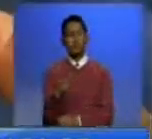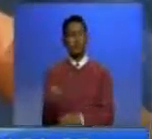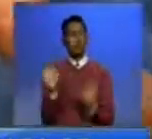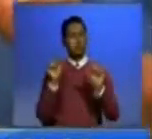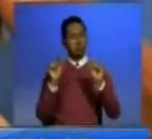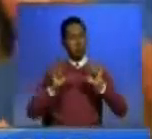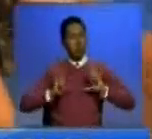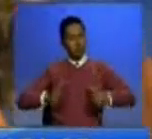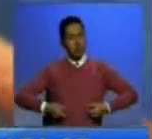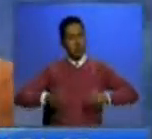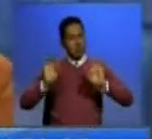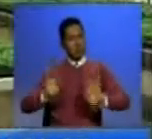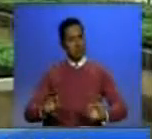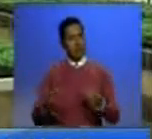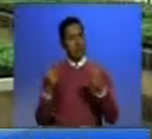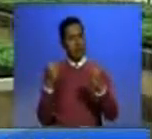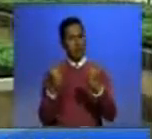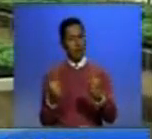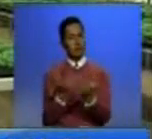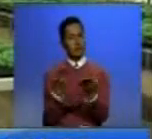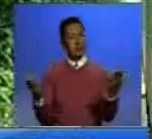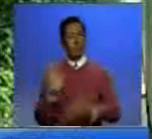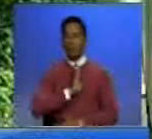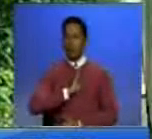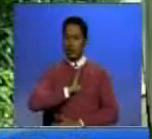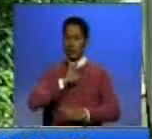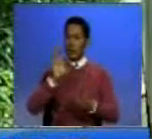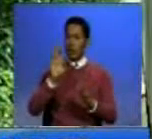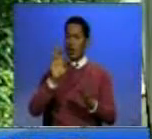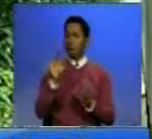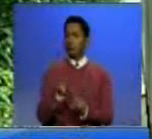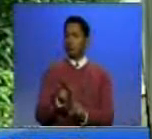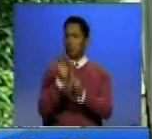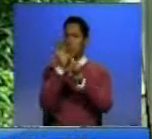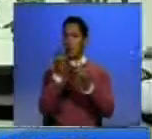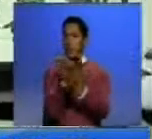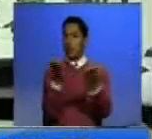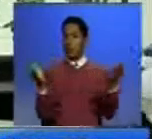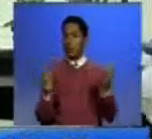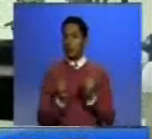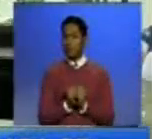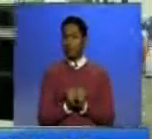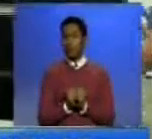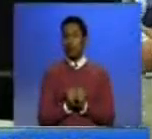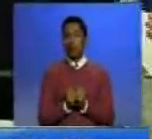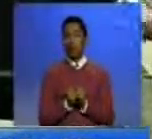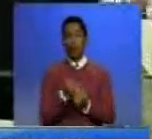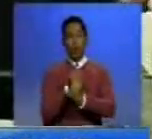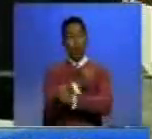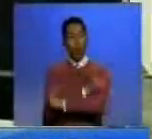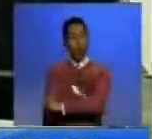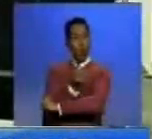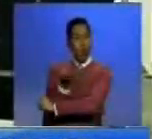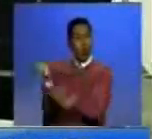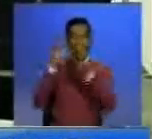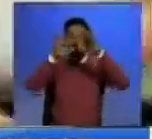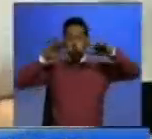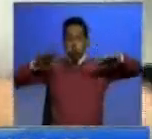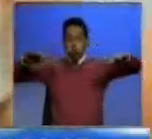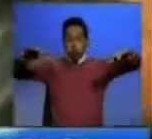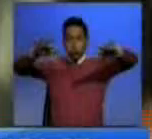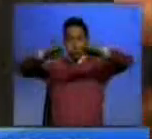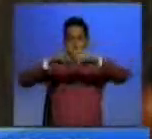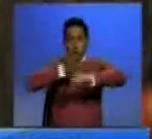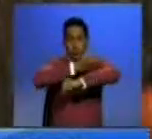para los pequeños productores, gracias a técnicas especializadas como la aeroponía o cultivo en el aire, una técnica desarrollada por la